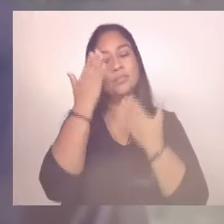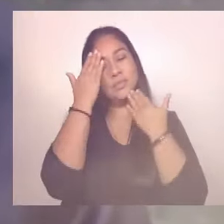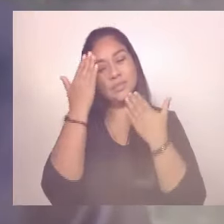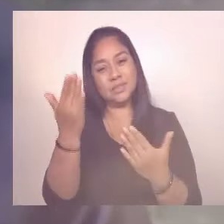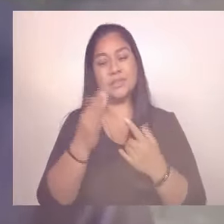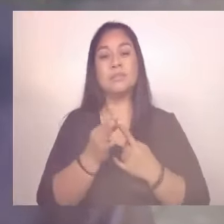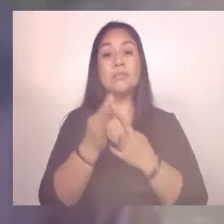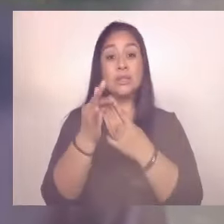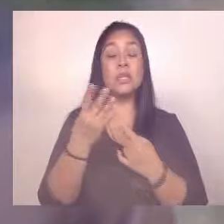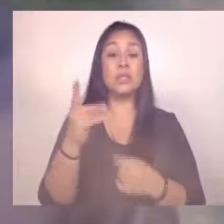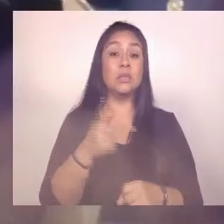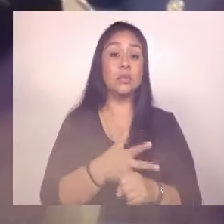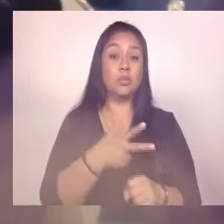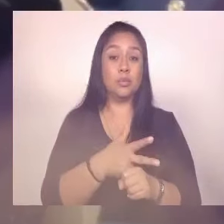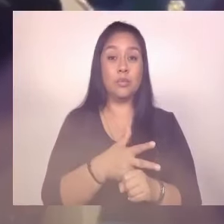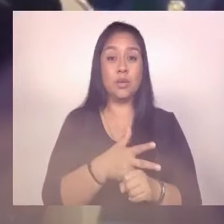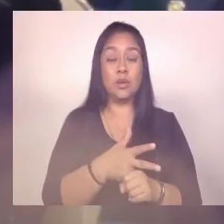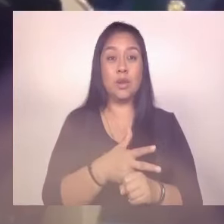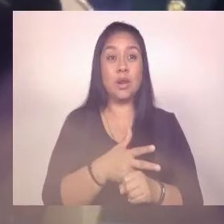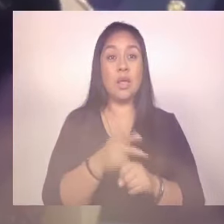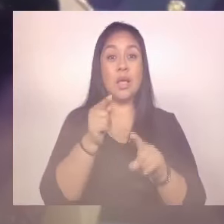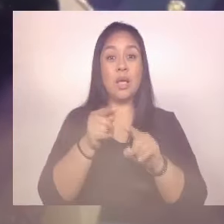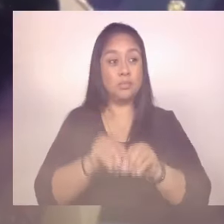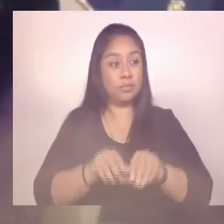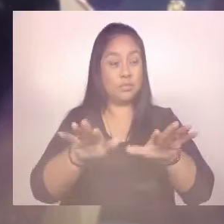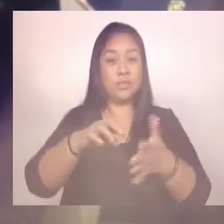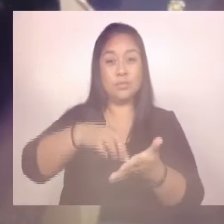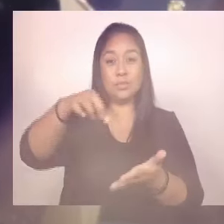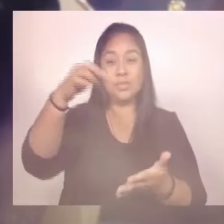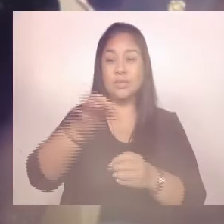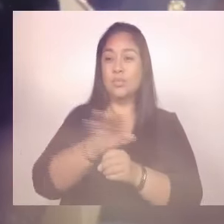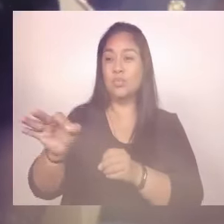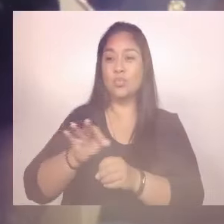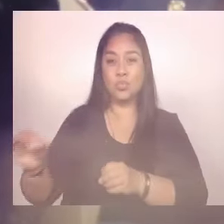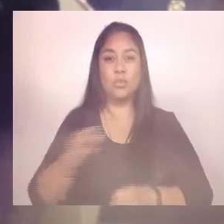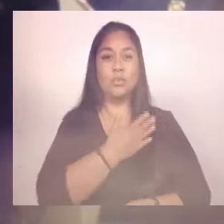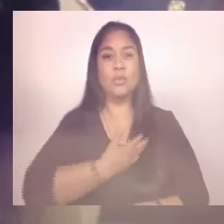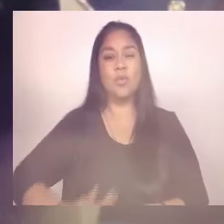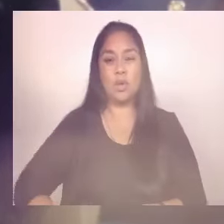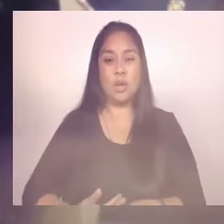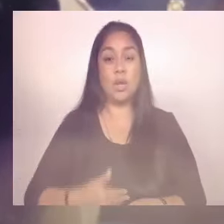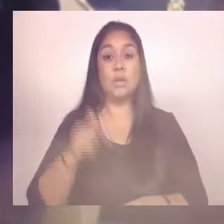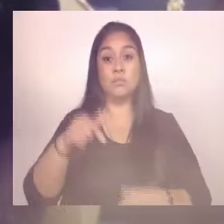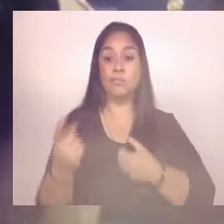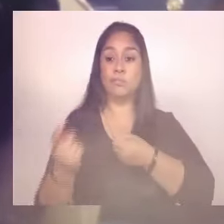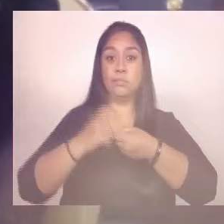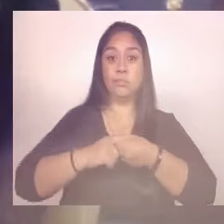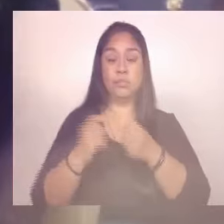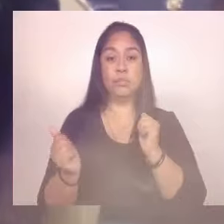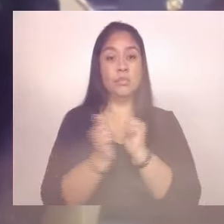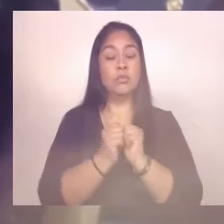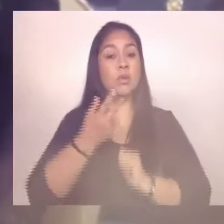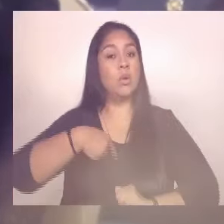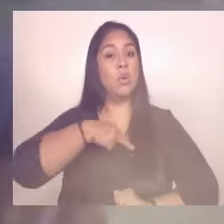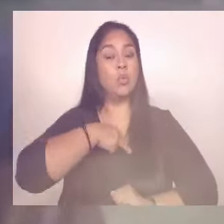la gratitud especial de Guatemala hacia los países, pueblos y gobiernos que estuvieron